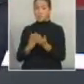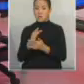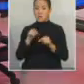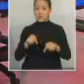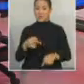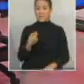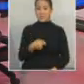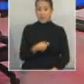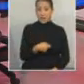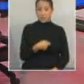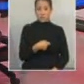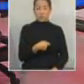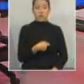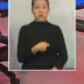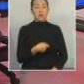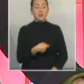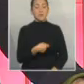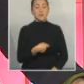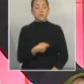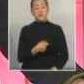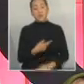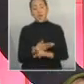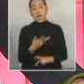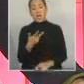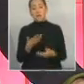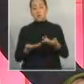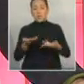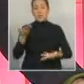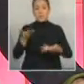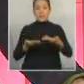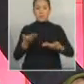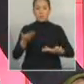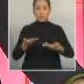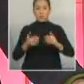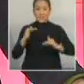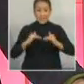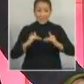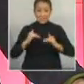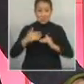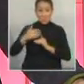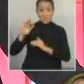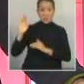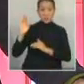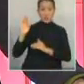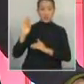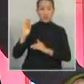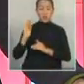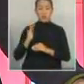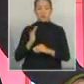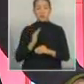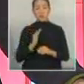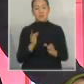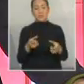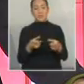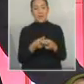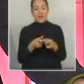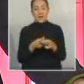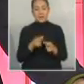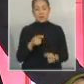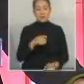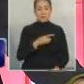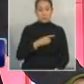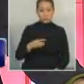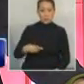Senado? Bueno, hay un equilibrio mayor en el Senado del que existe en la Cámara. La oposición quedó